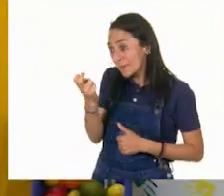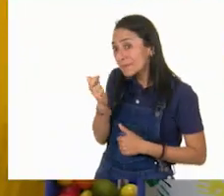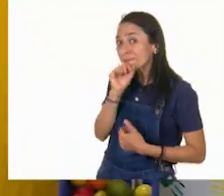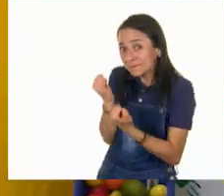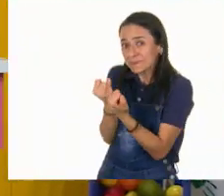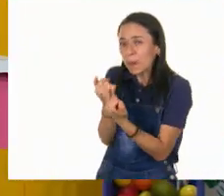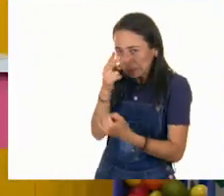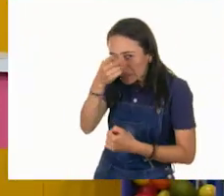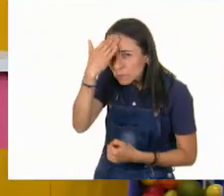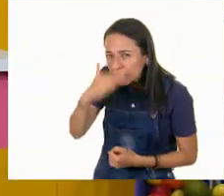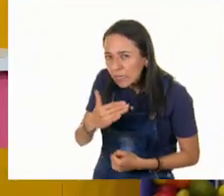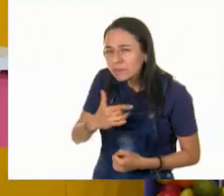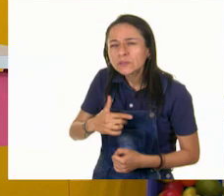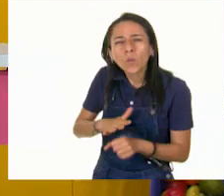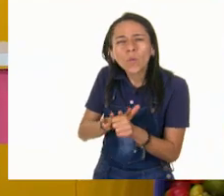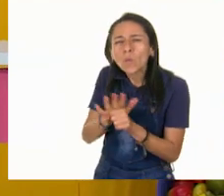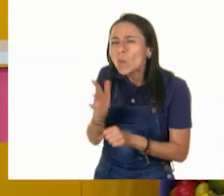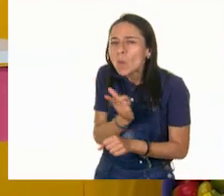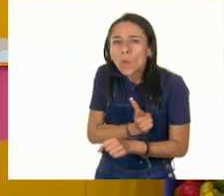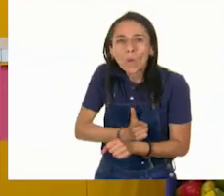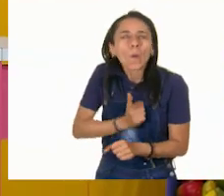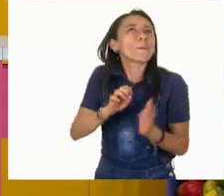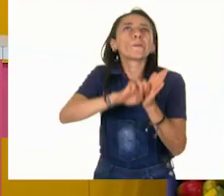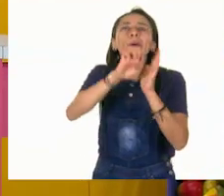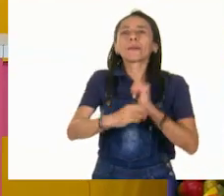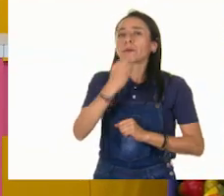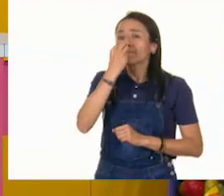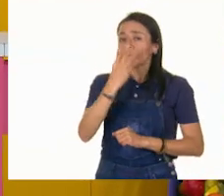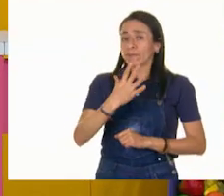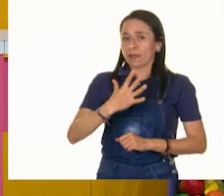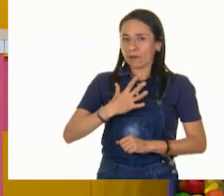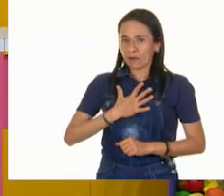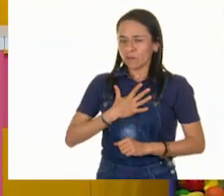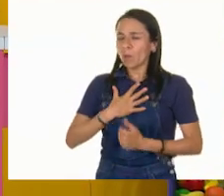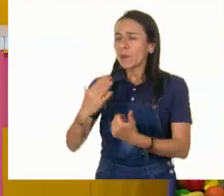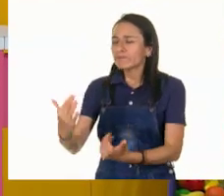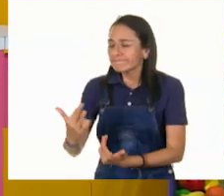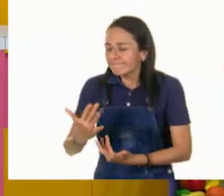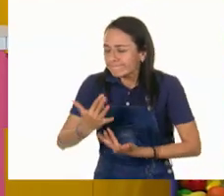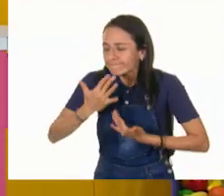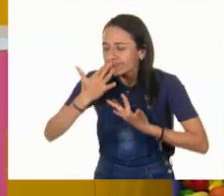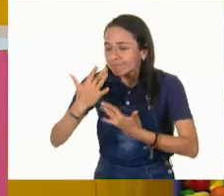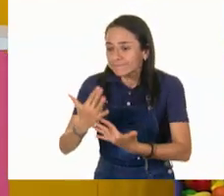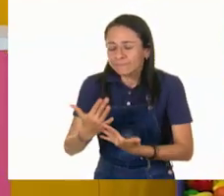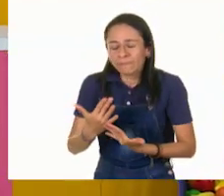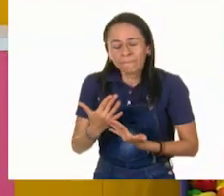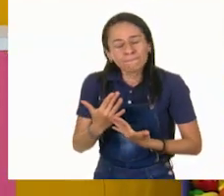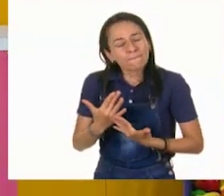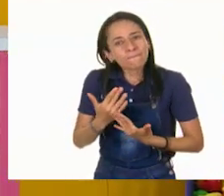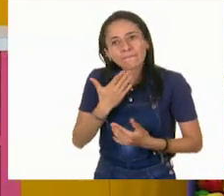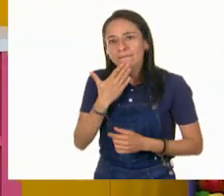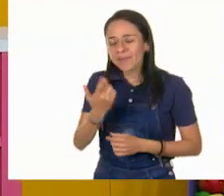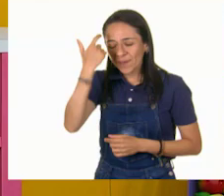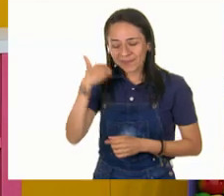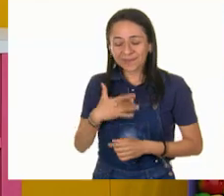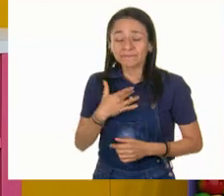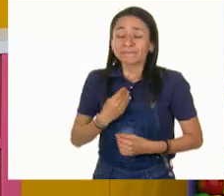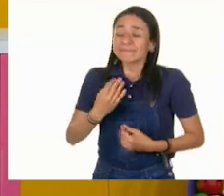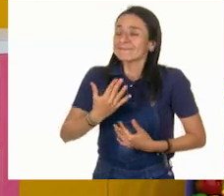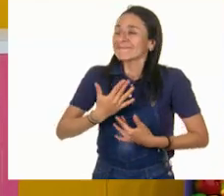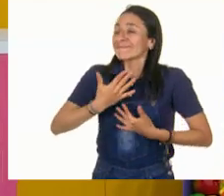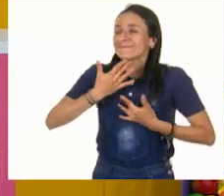mucho? Ay, cuando huelo un perfume delicioso me siento con deleite. Ay, sí,